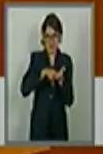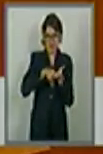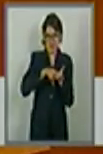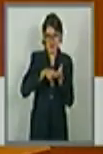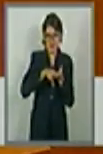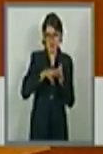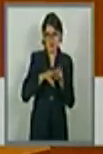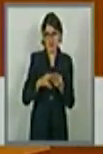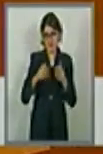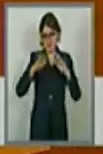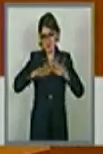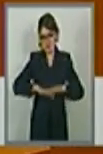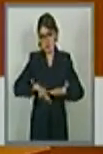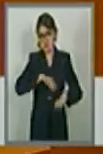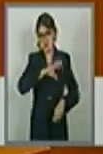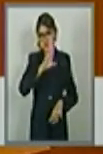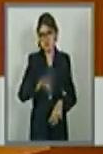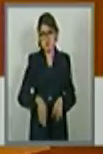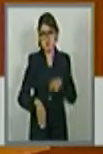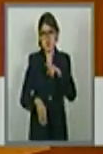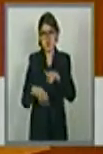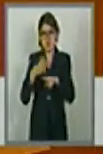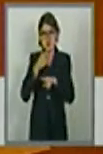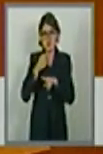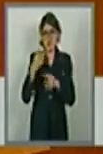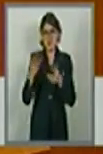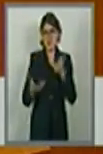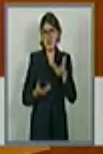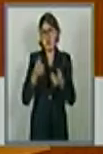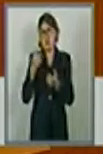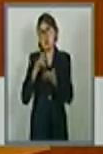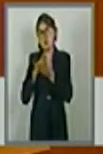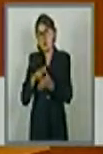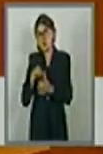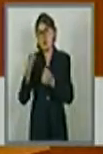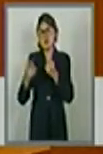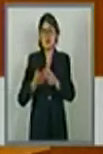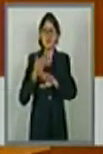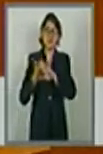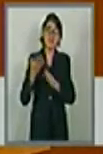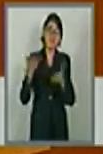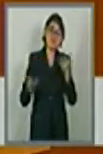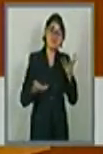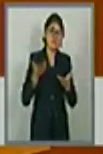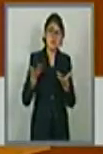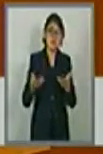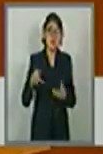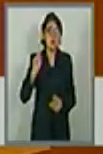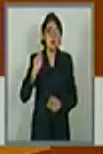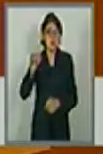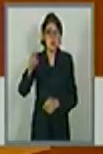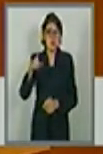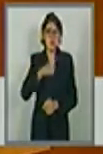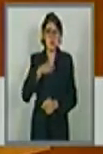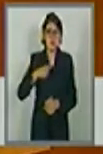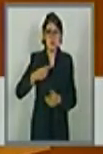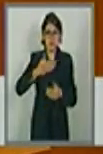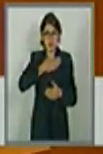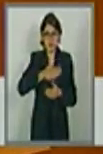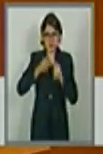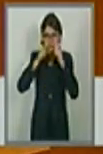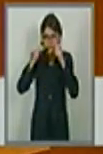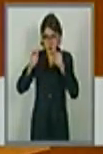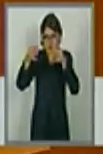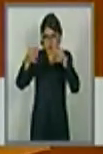de acusaciones en contra de este personaje es variado y debería de ser suficiente para aplicar parámetros de justicia